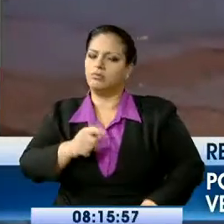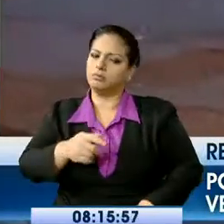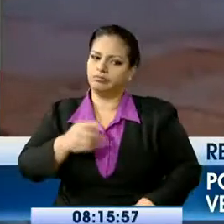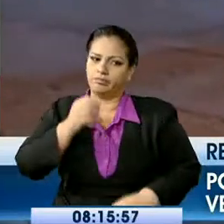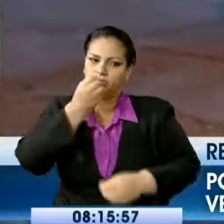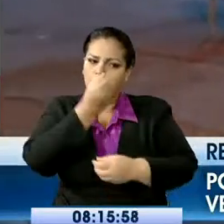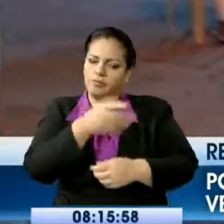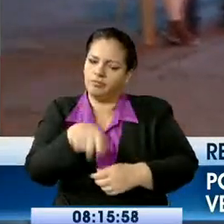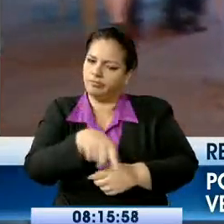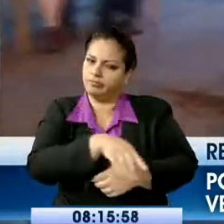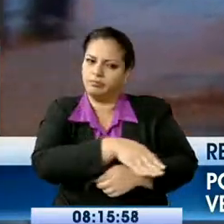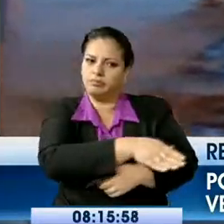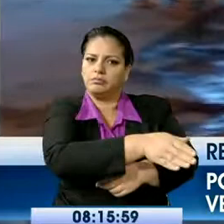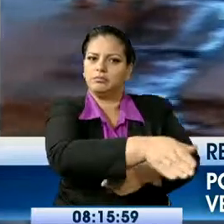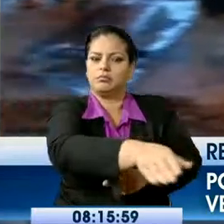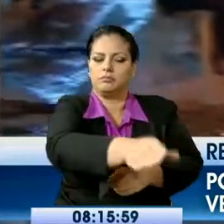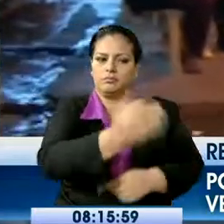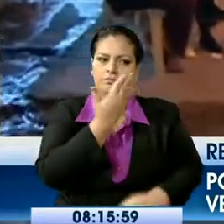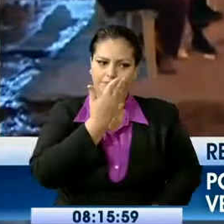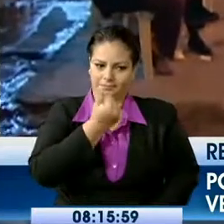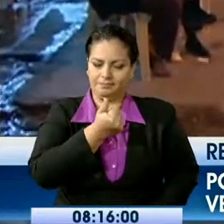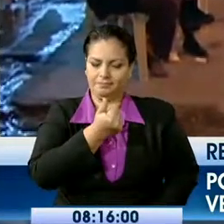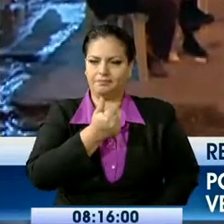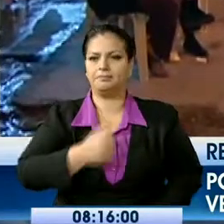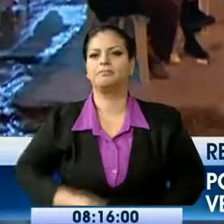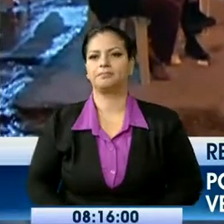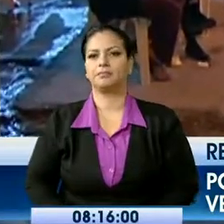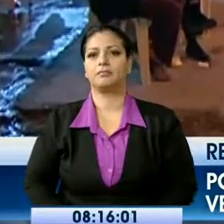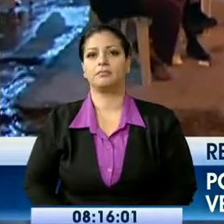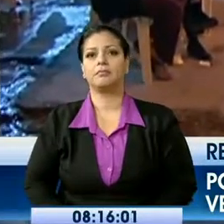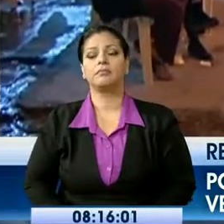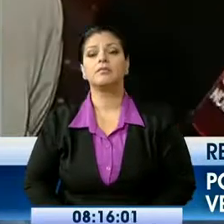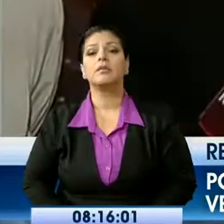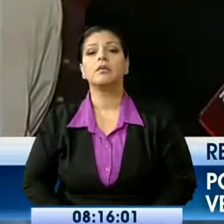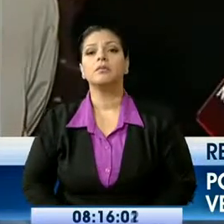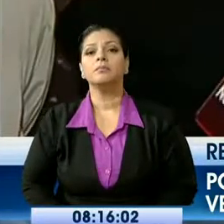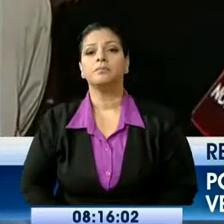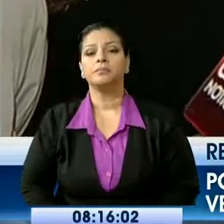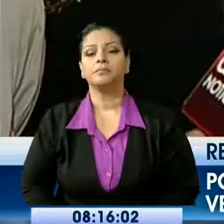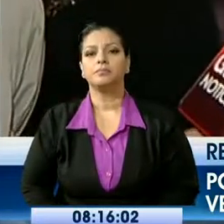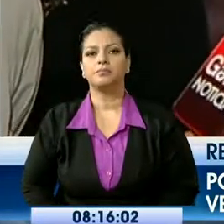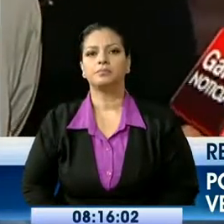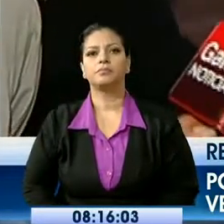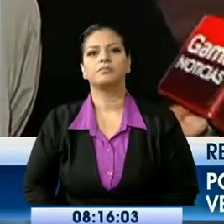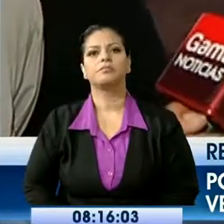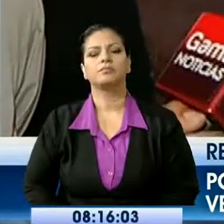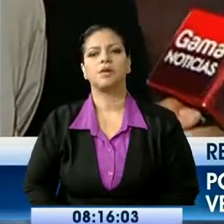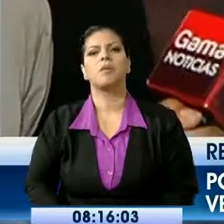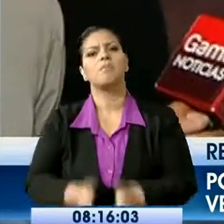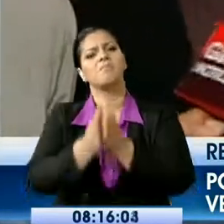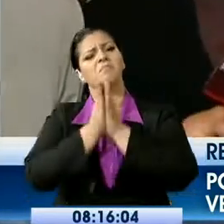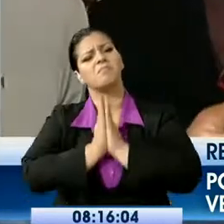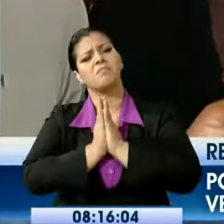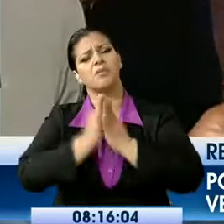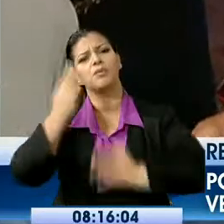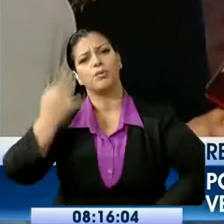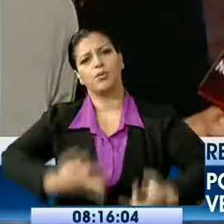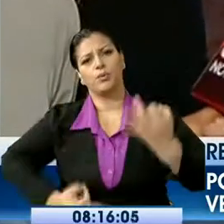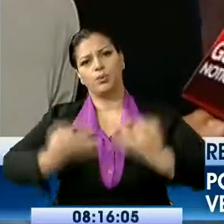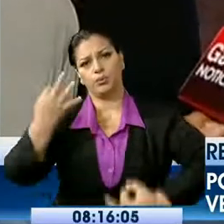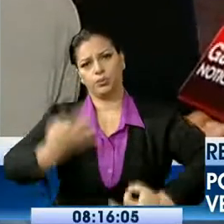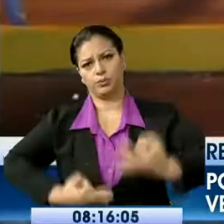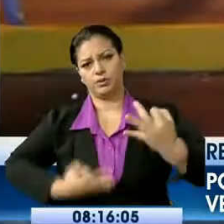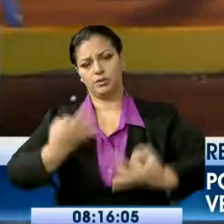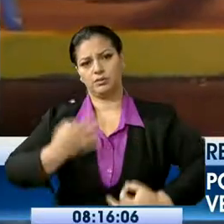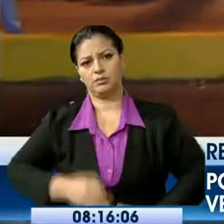Familiares del fallecido señalan que aún no han obtenido respuesta alguna. Nosotros lo que queremos es justicia, justicia con lo que han